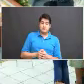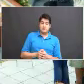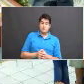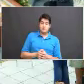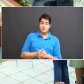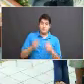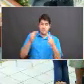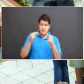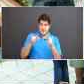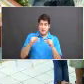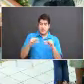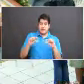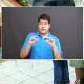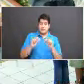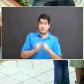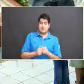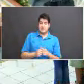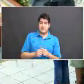Mientras